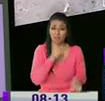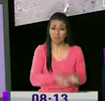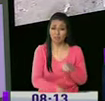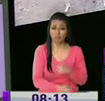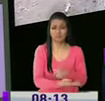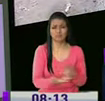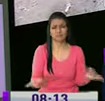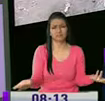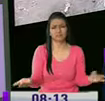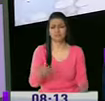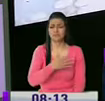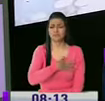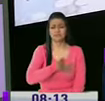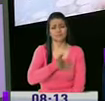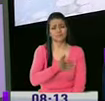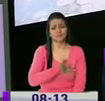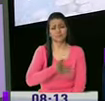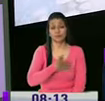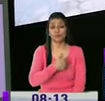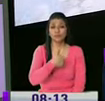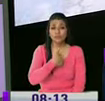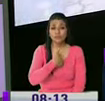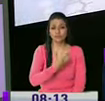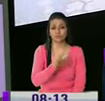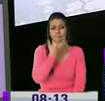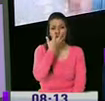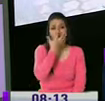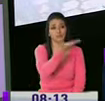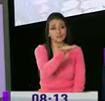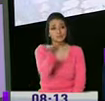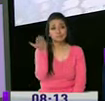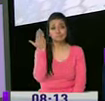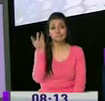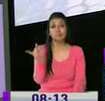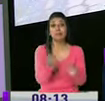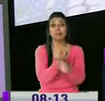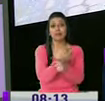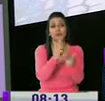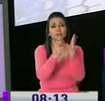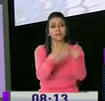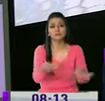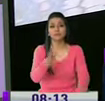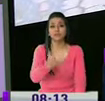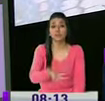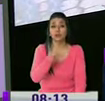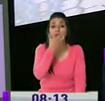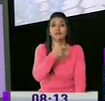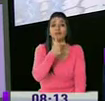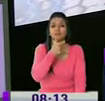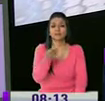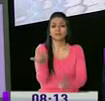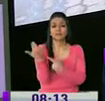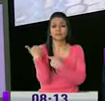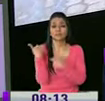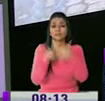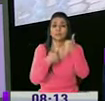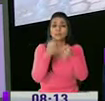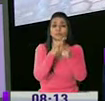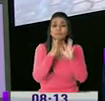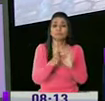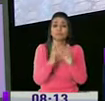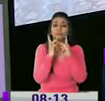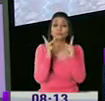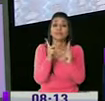Por Dios. O sea, a mí me indigna. No se diga a los vecinos. No sé a quién corresponda, cuál es el funcionario, a quién hay